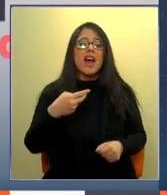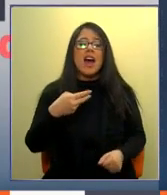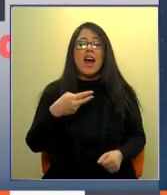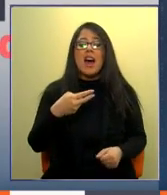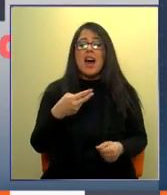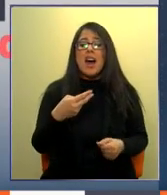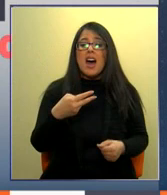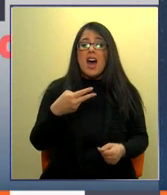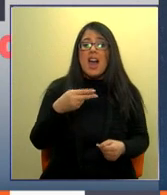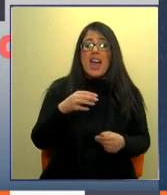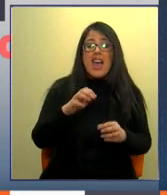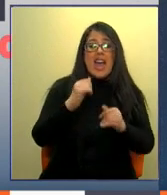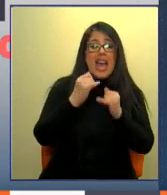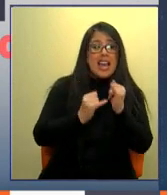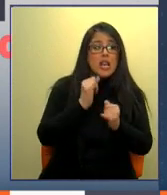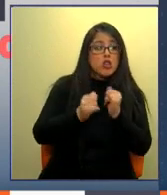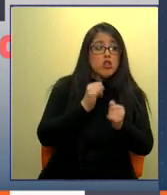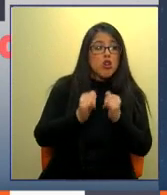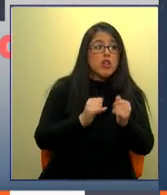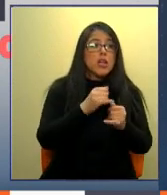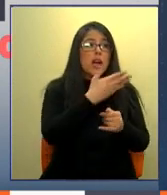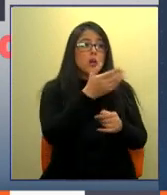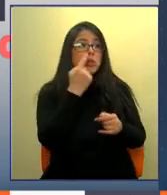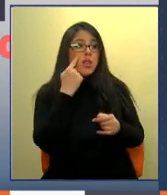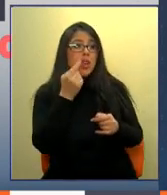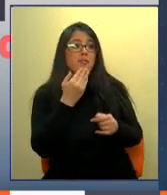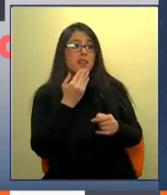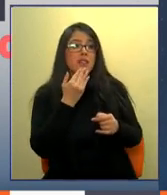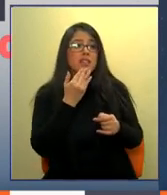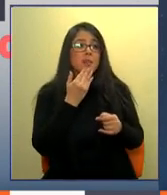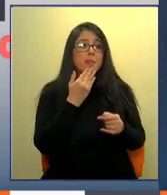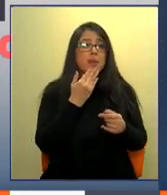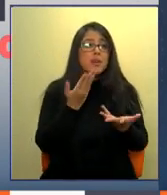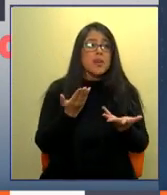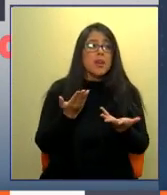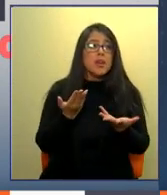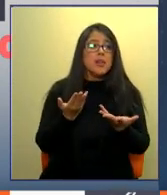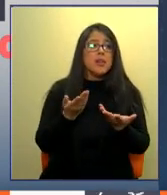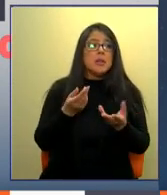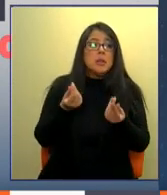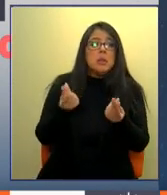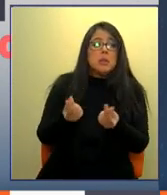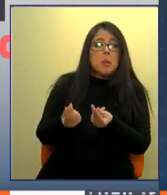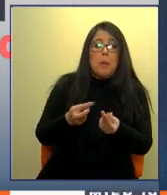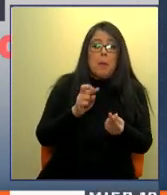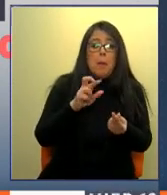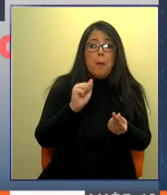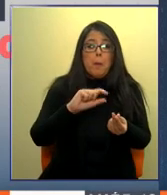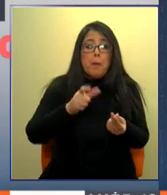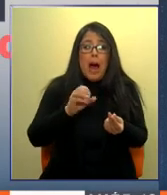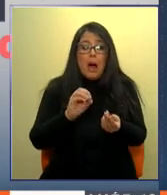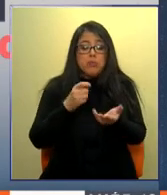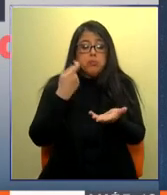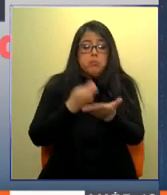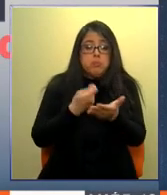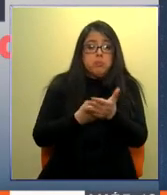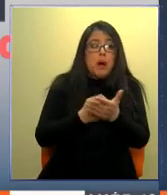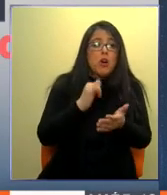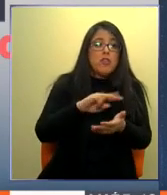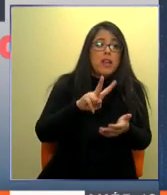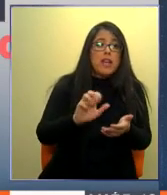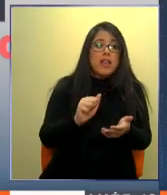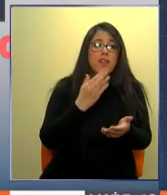pago. Y un beneficio nuevo para transportistas de pasajeros, como taxis y transportes escolares, donde se incluye un bono